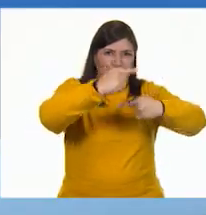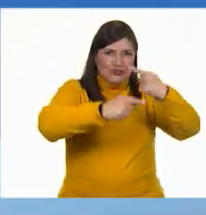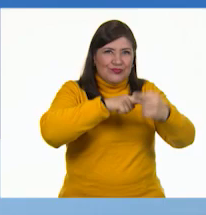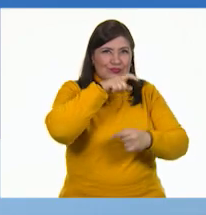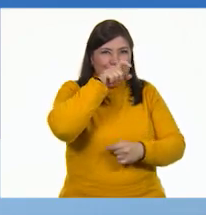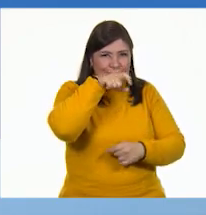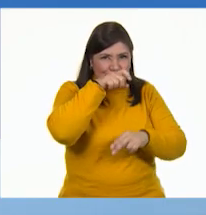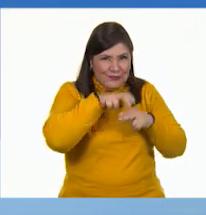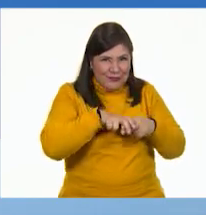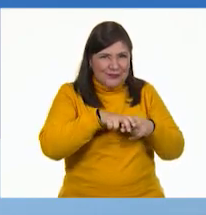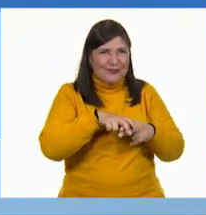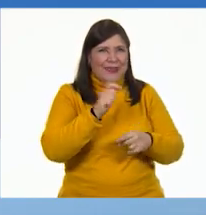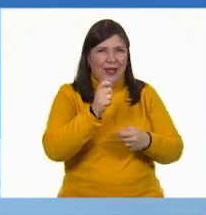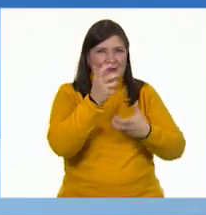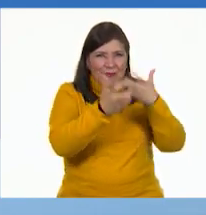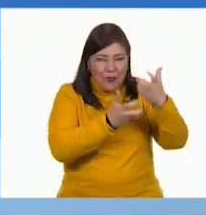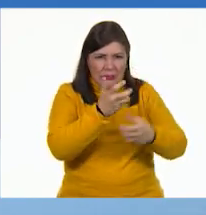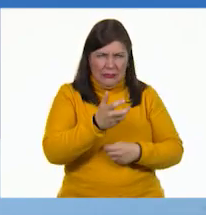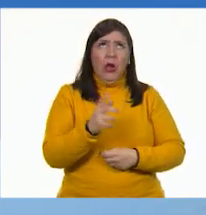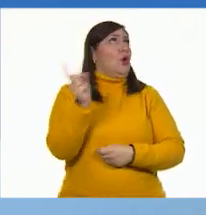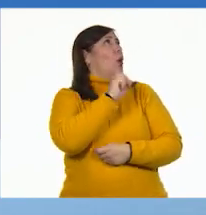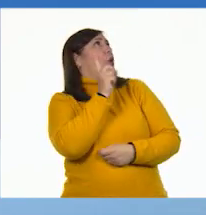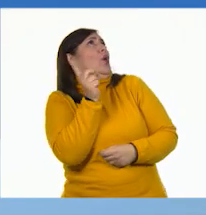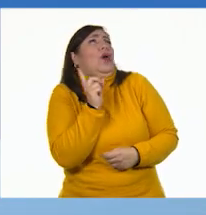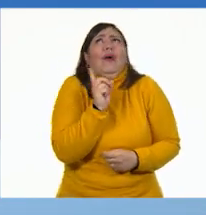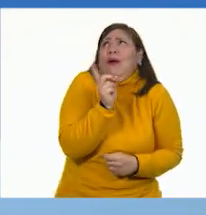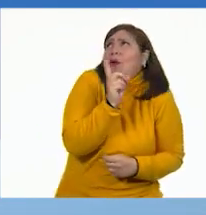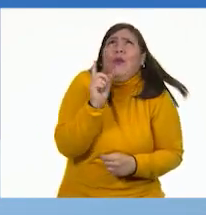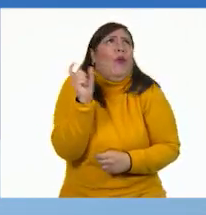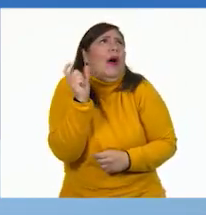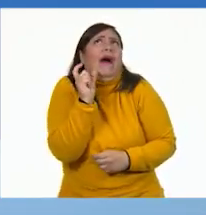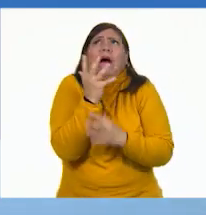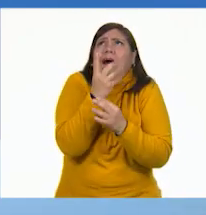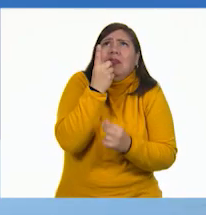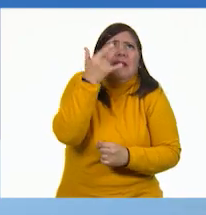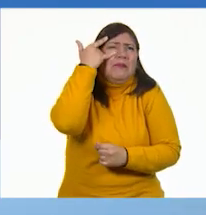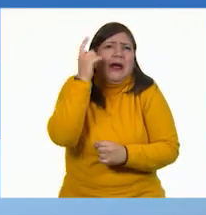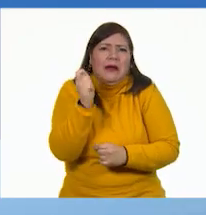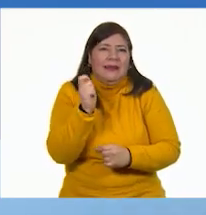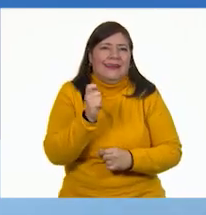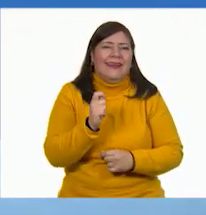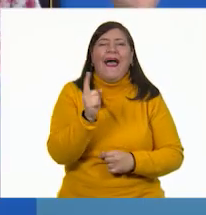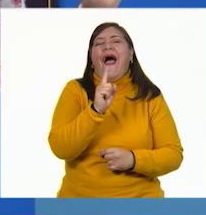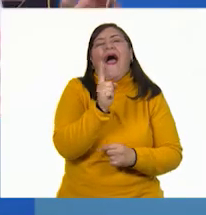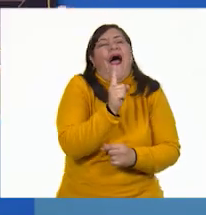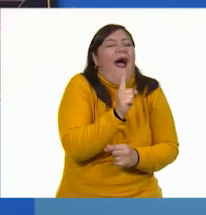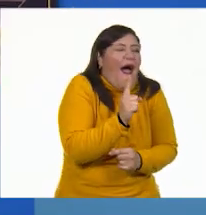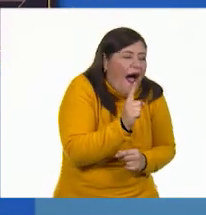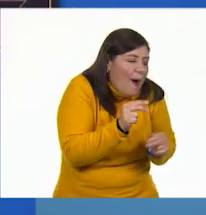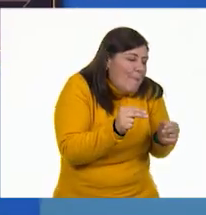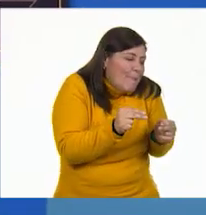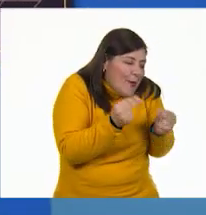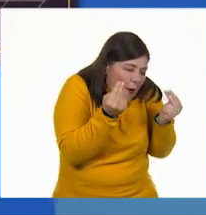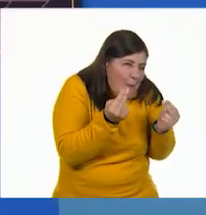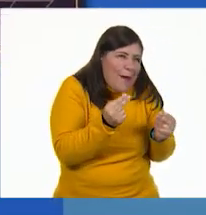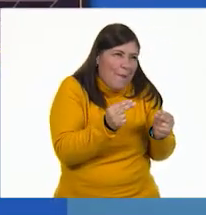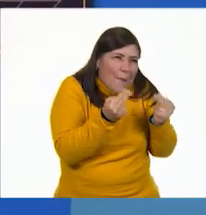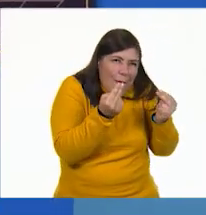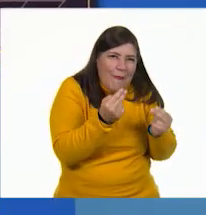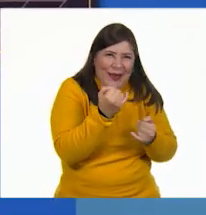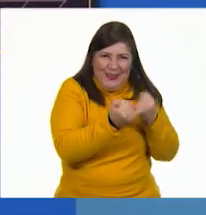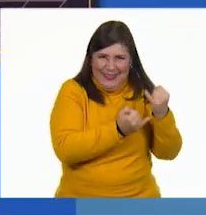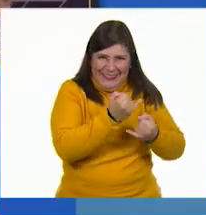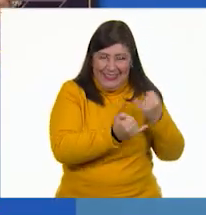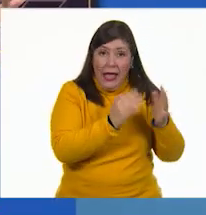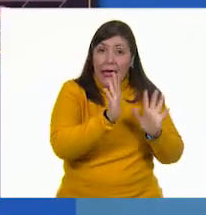¿Qué? ¿Loro rostizado? ¡No, no, no! ¿Cuándo dijo eso? ¡No! Calma, es broma, querido Lolo. Ya